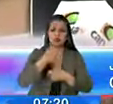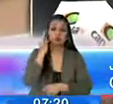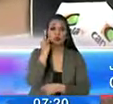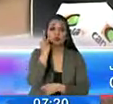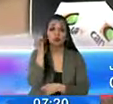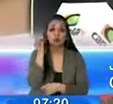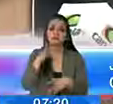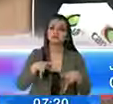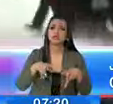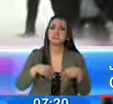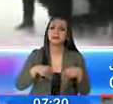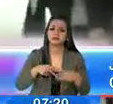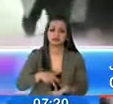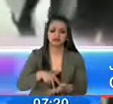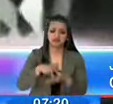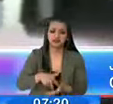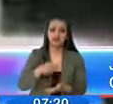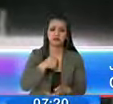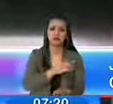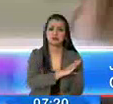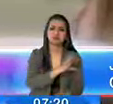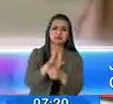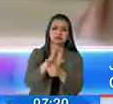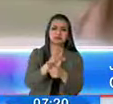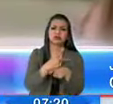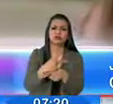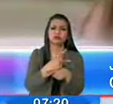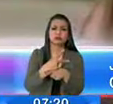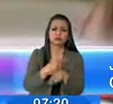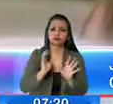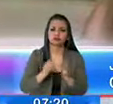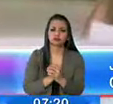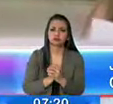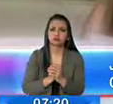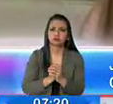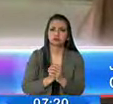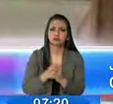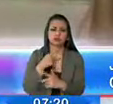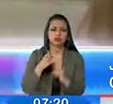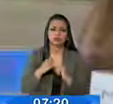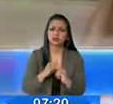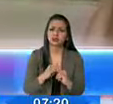judicial y ratificó sus críticas contra el CAL. Y voy a seguir adelante con esta acción de